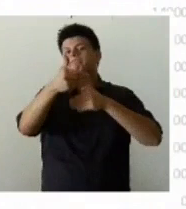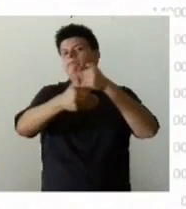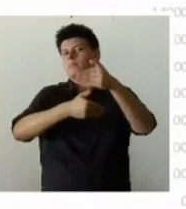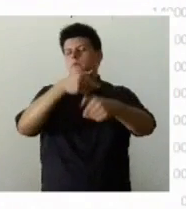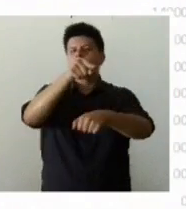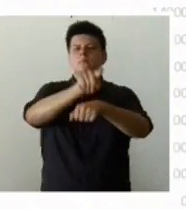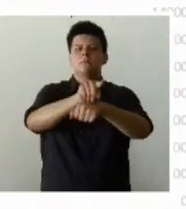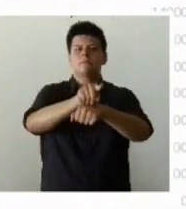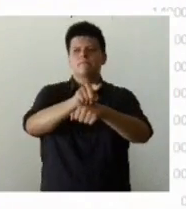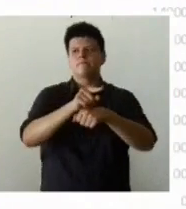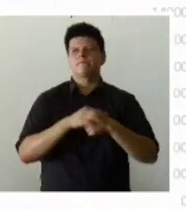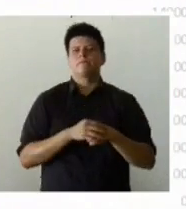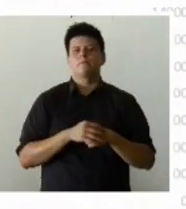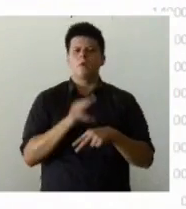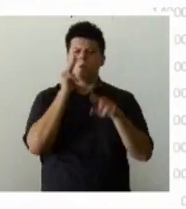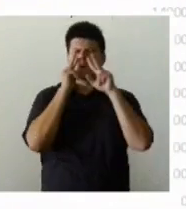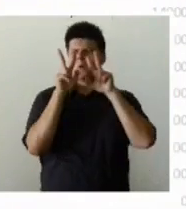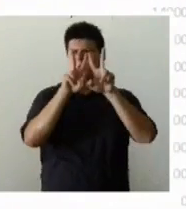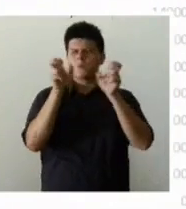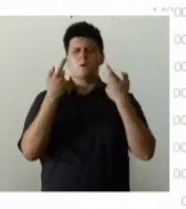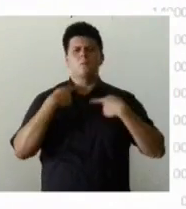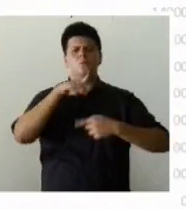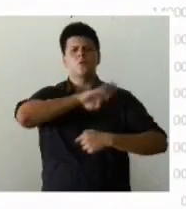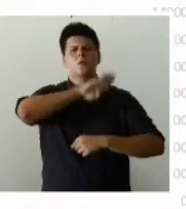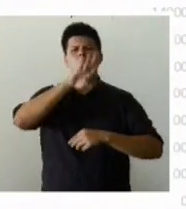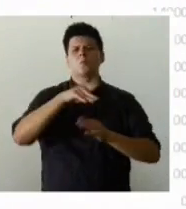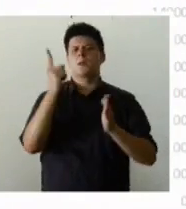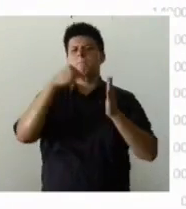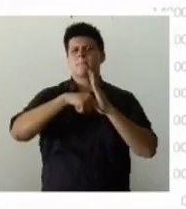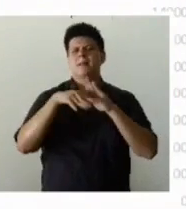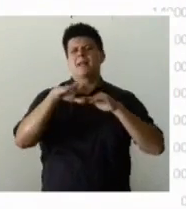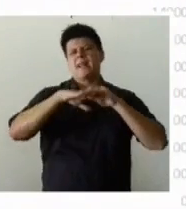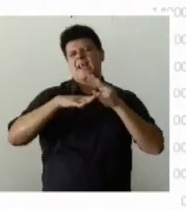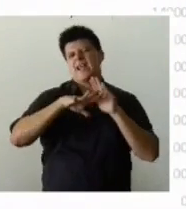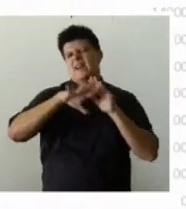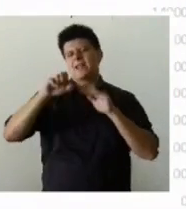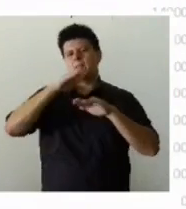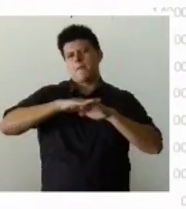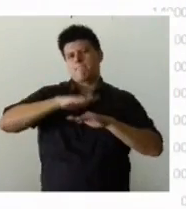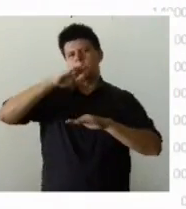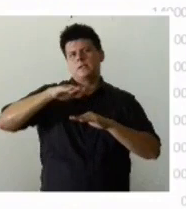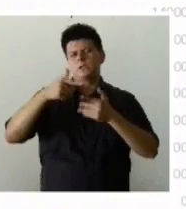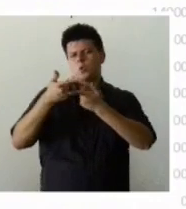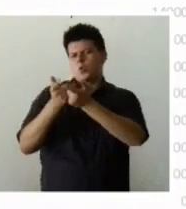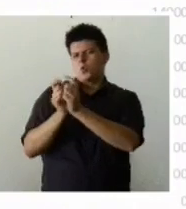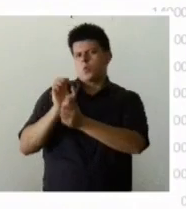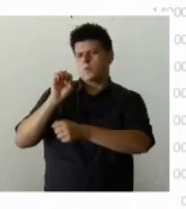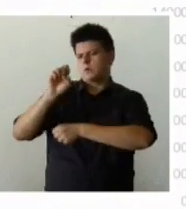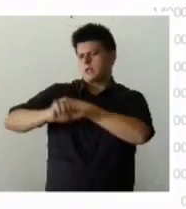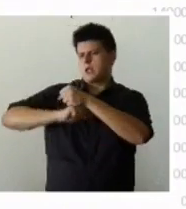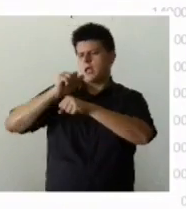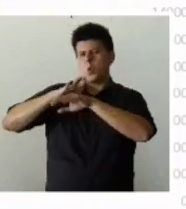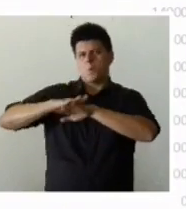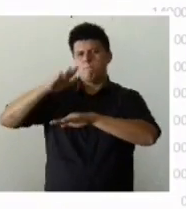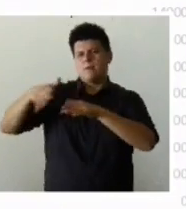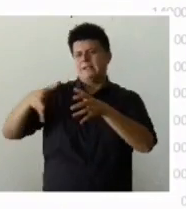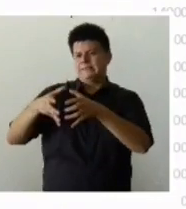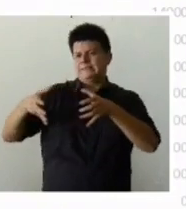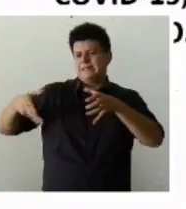días. Son las defunciones, más de 1.500, el grupo de 60 años y más es el grupo más